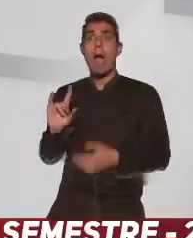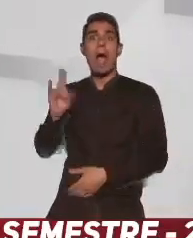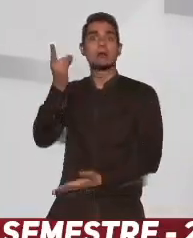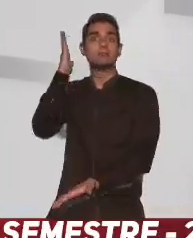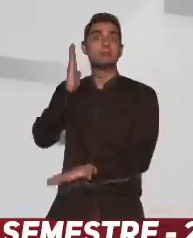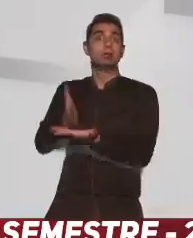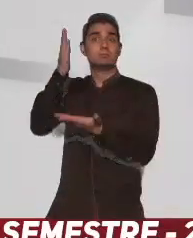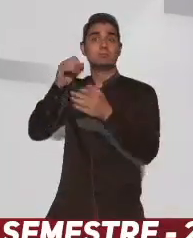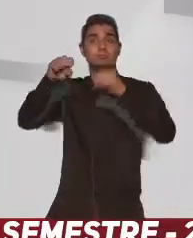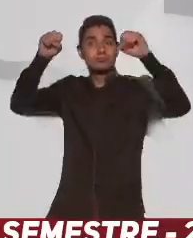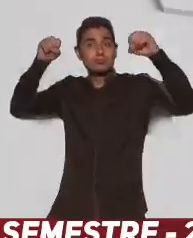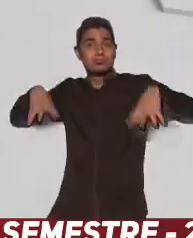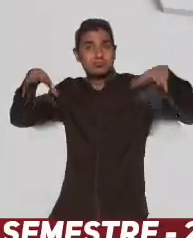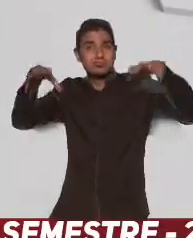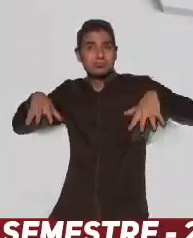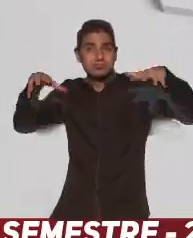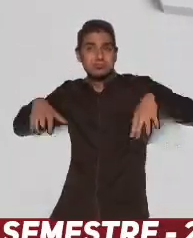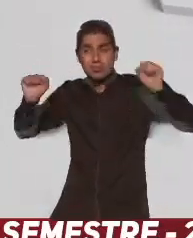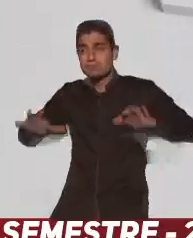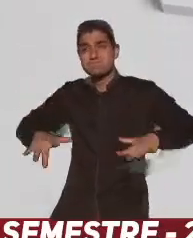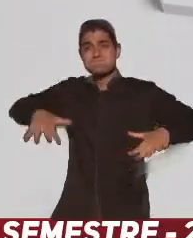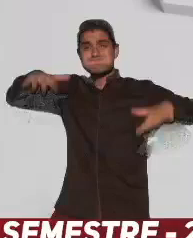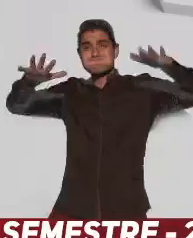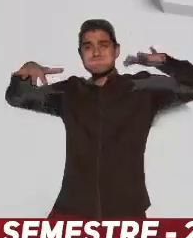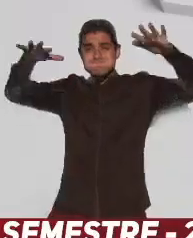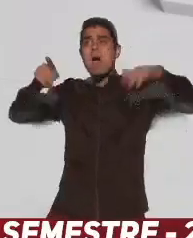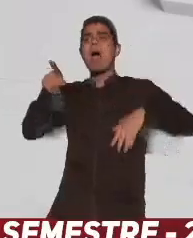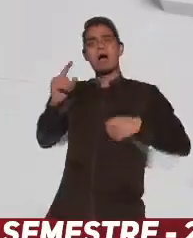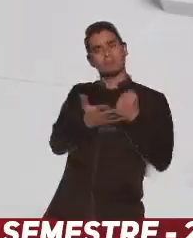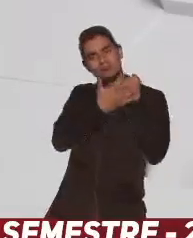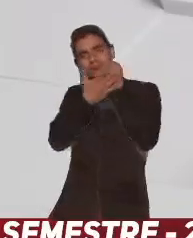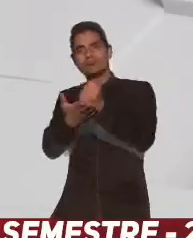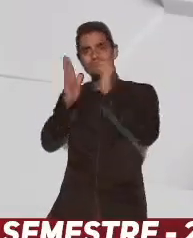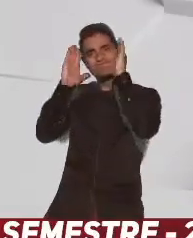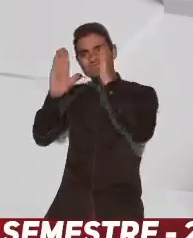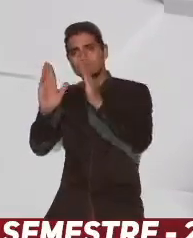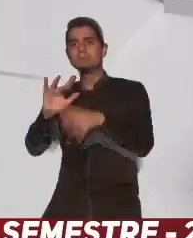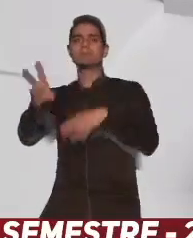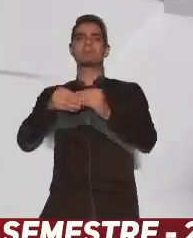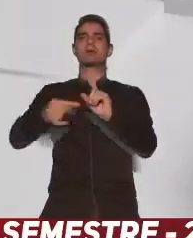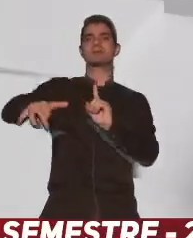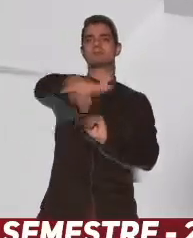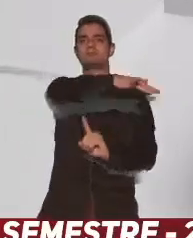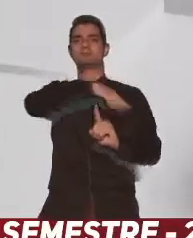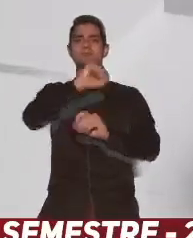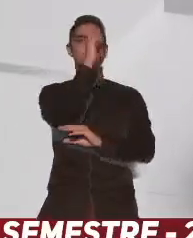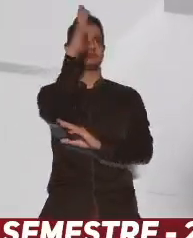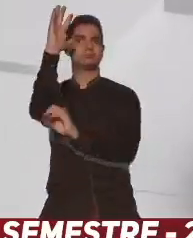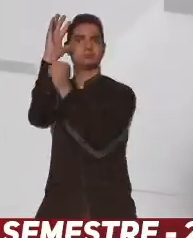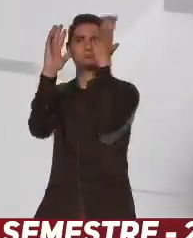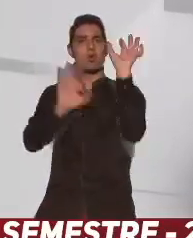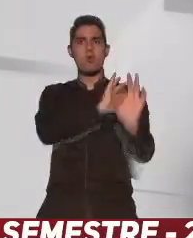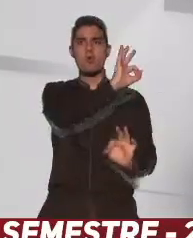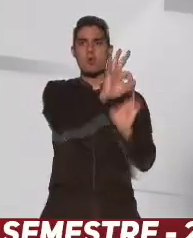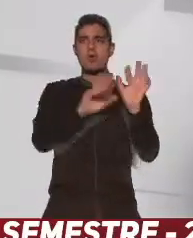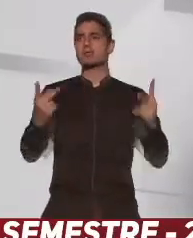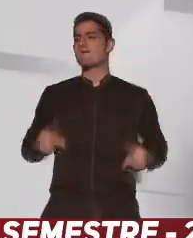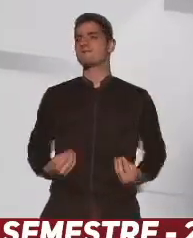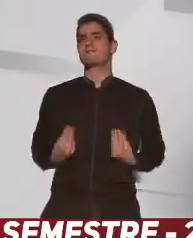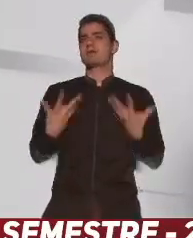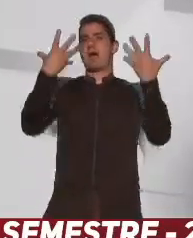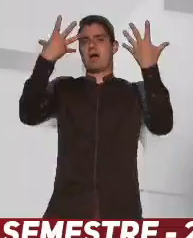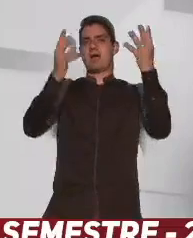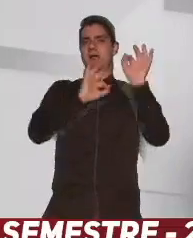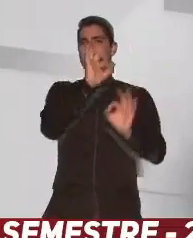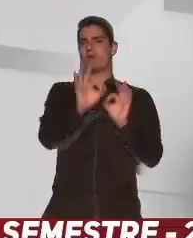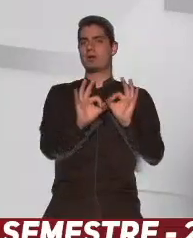en la emergencia invernal, la protección del medio ambiente y la protección de la vida, generando un ambiente de seguridad en